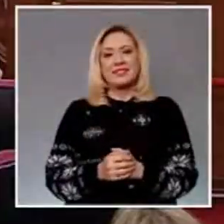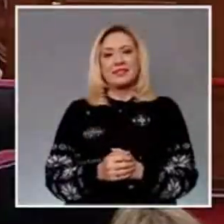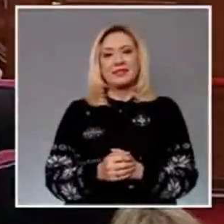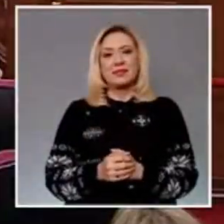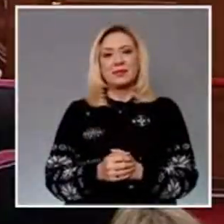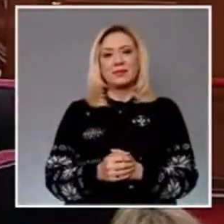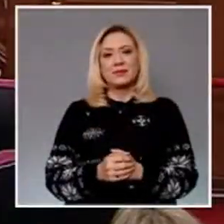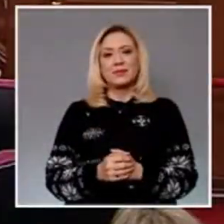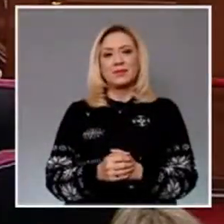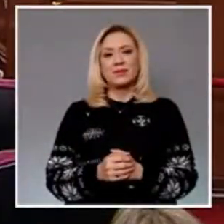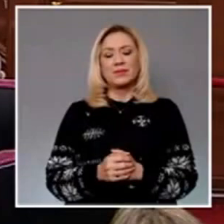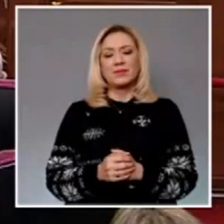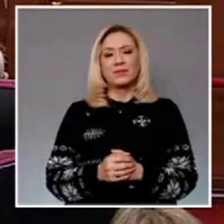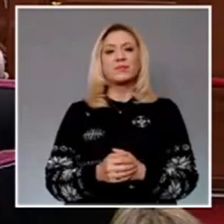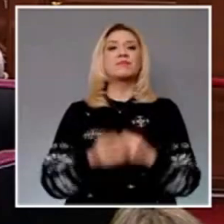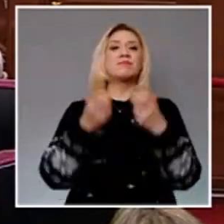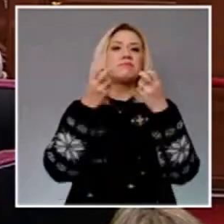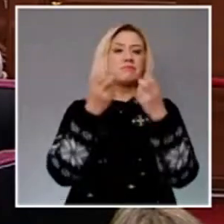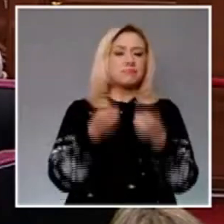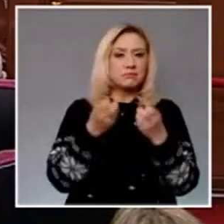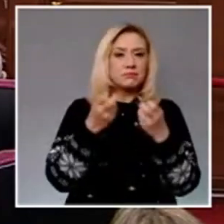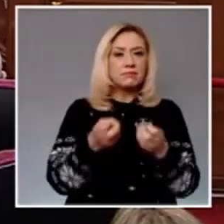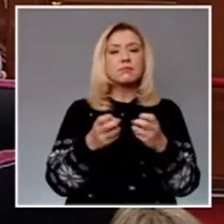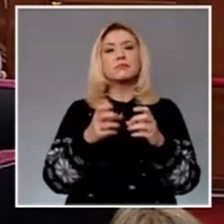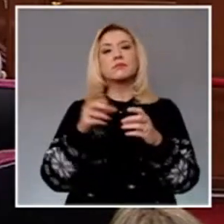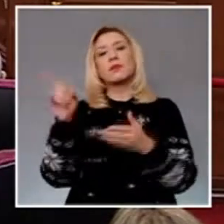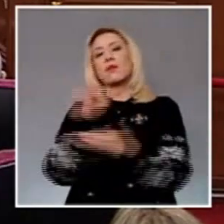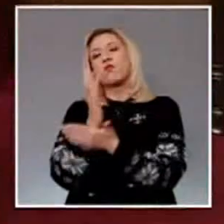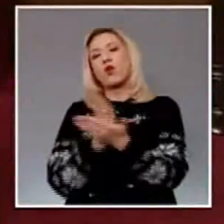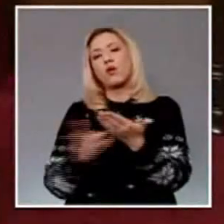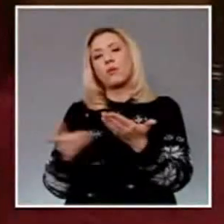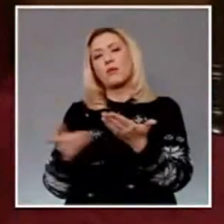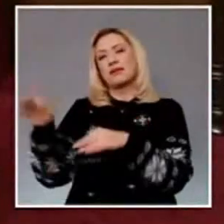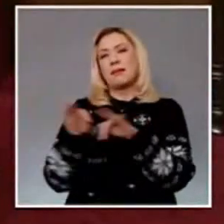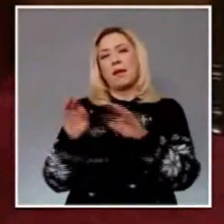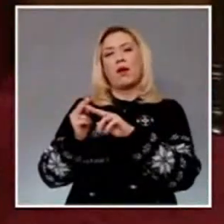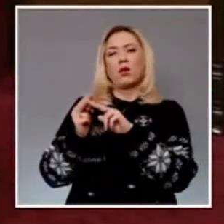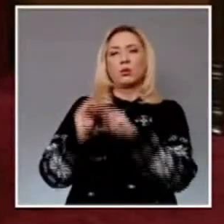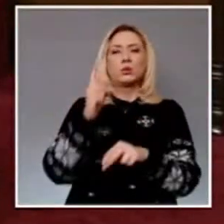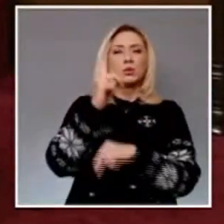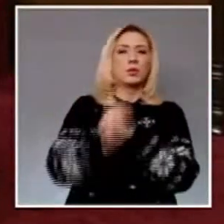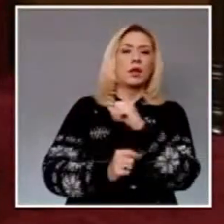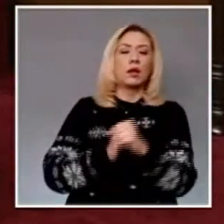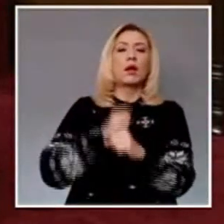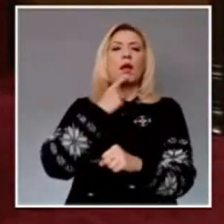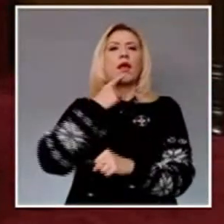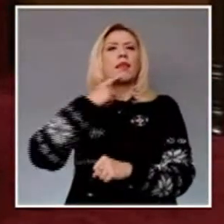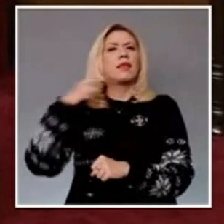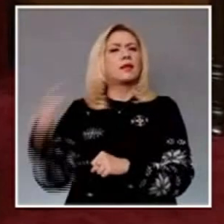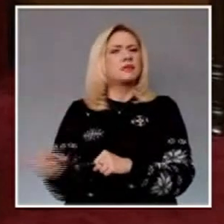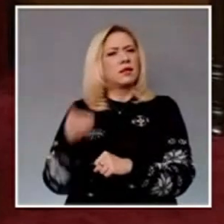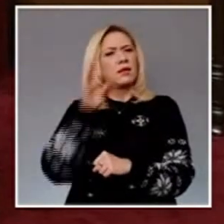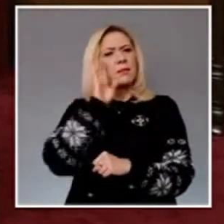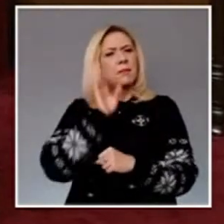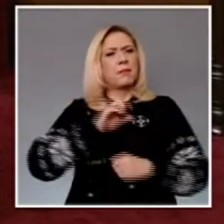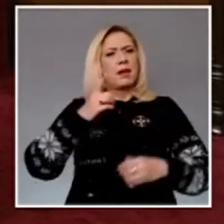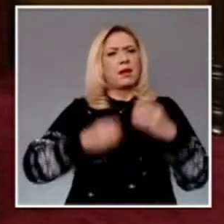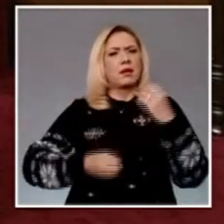También al rendir su informe, el ministro Pérez Dayán destacó algunos criterios emitidos por la sala en este